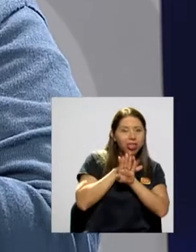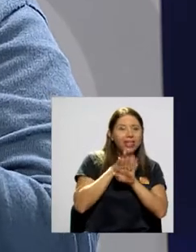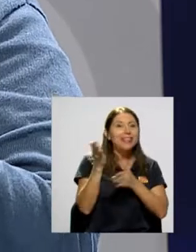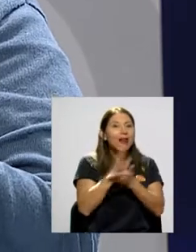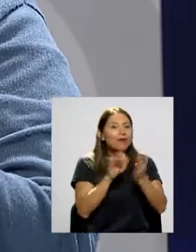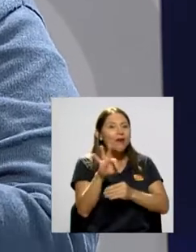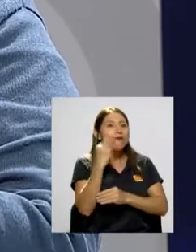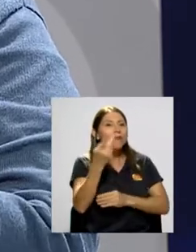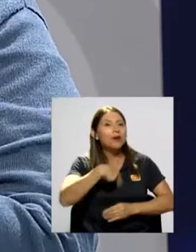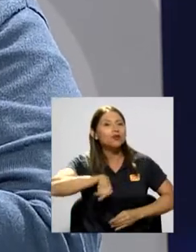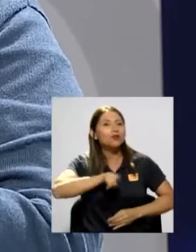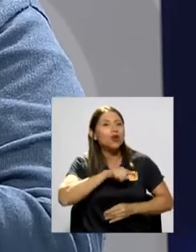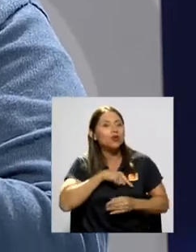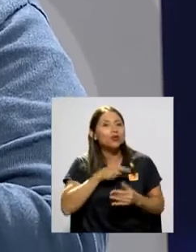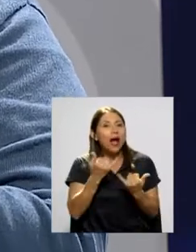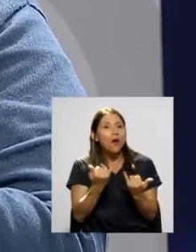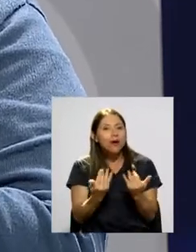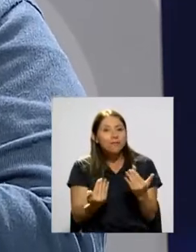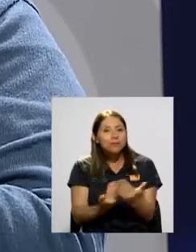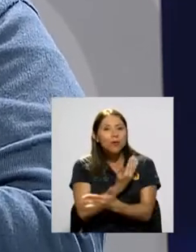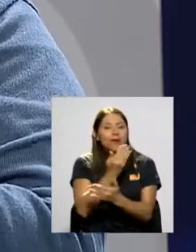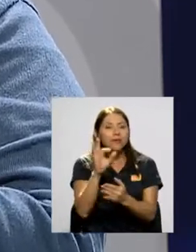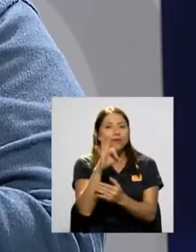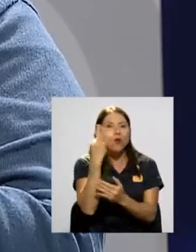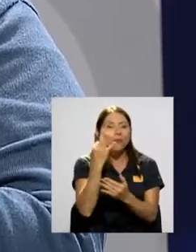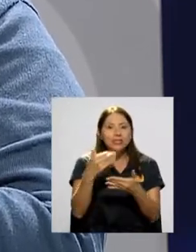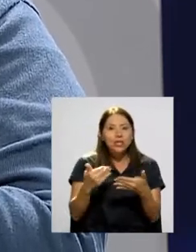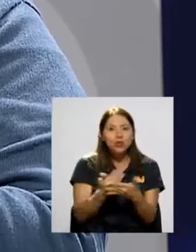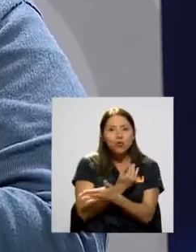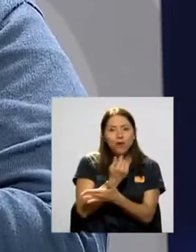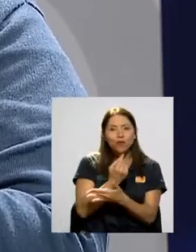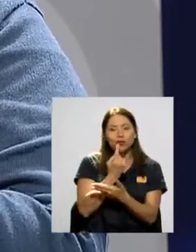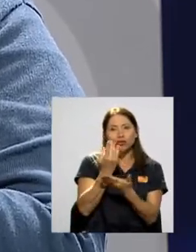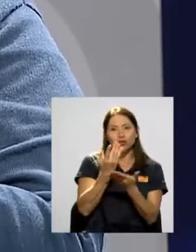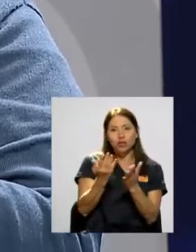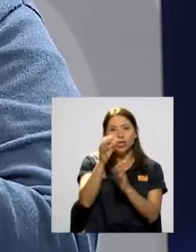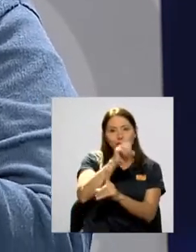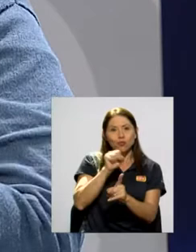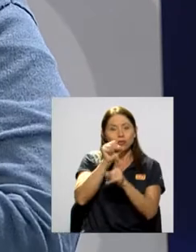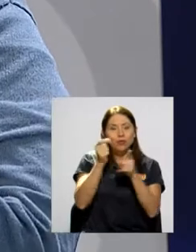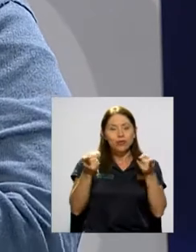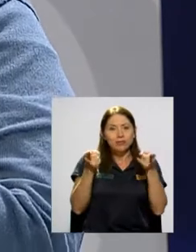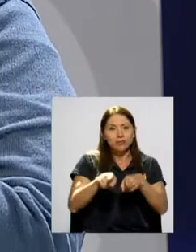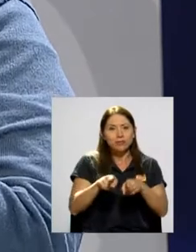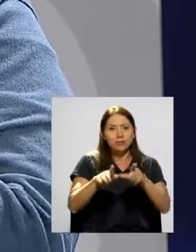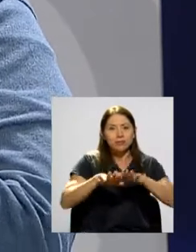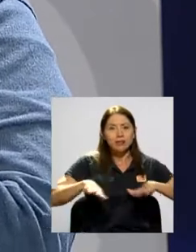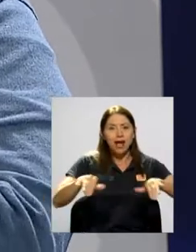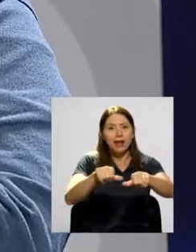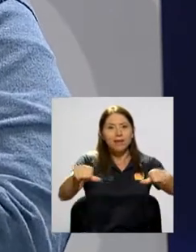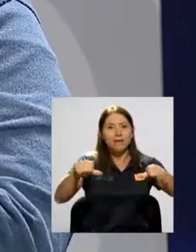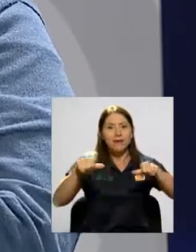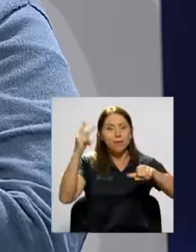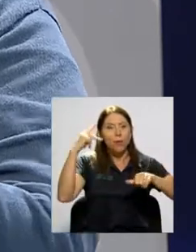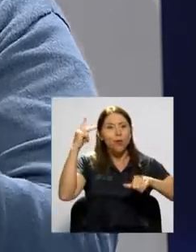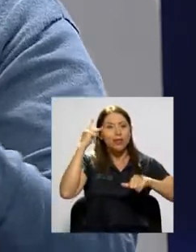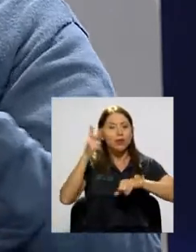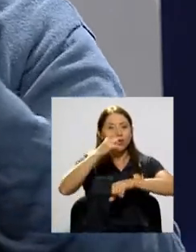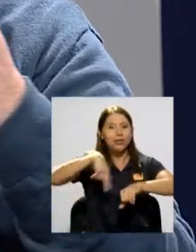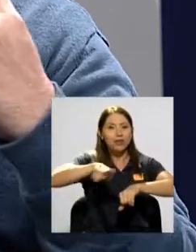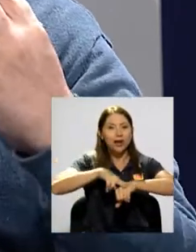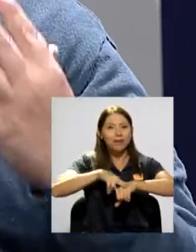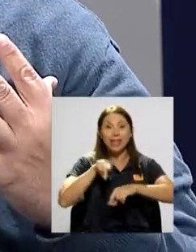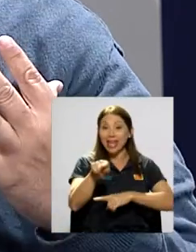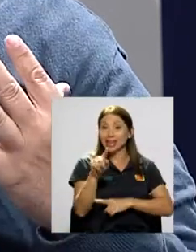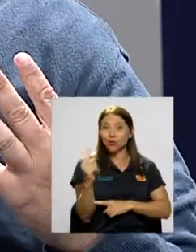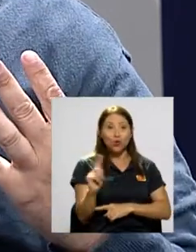formas y nuevas configuraciones en el escenario político nacional, y eso también alude no solo a los que están del lado